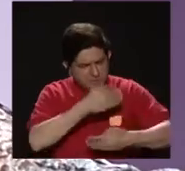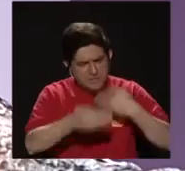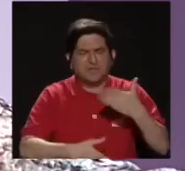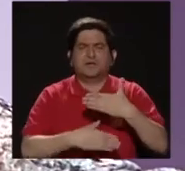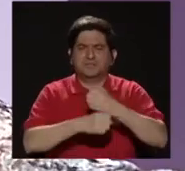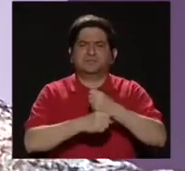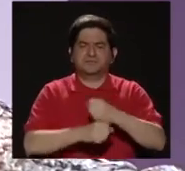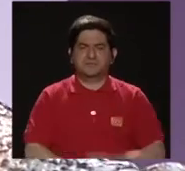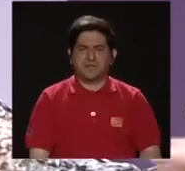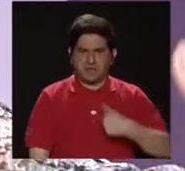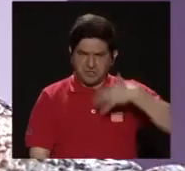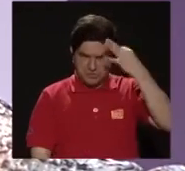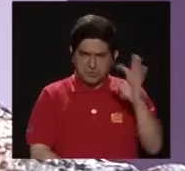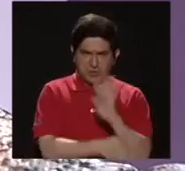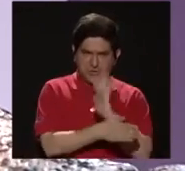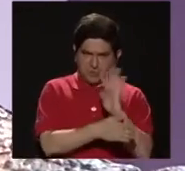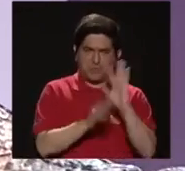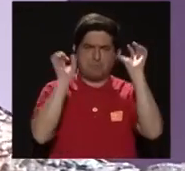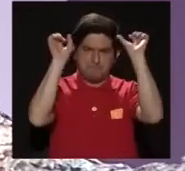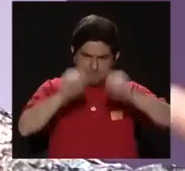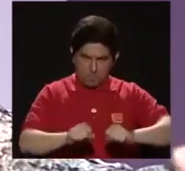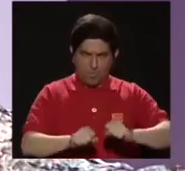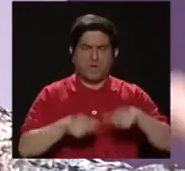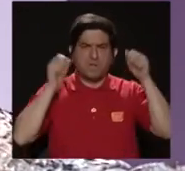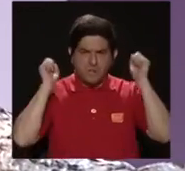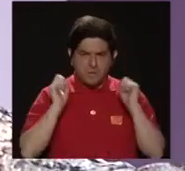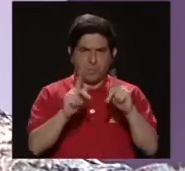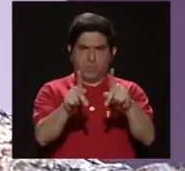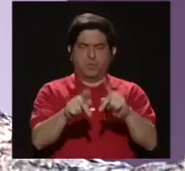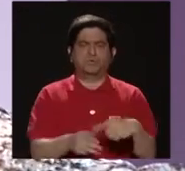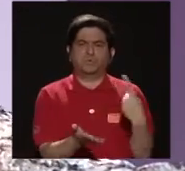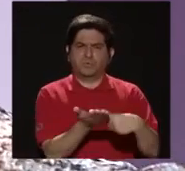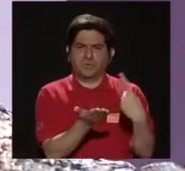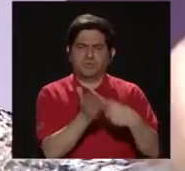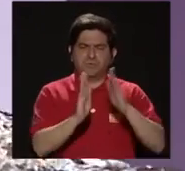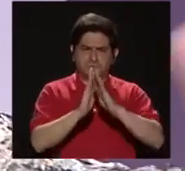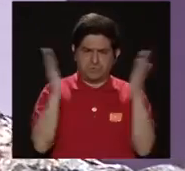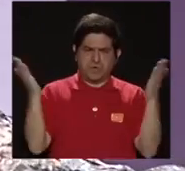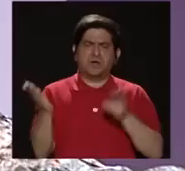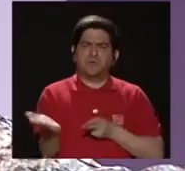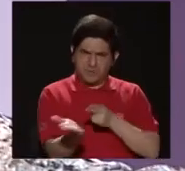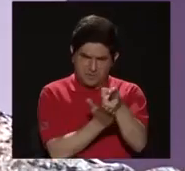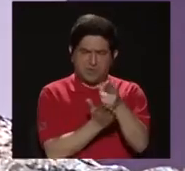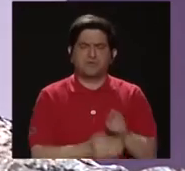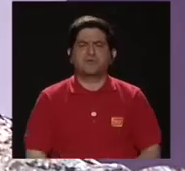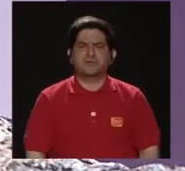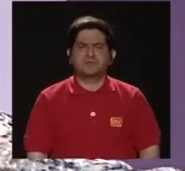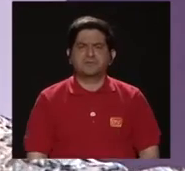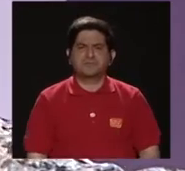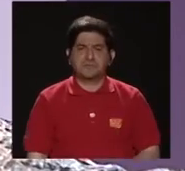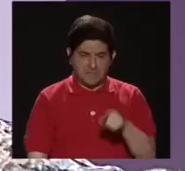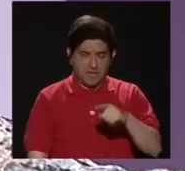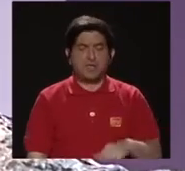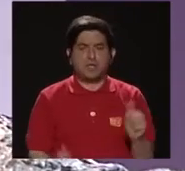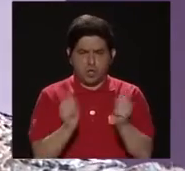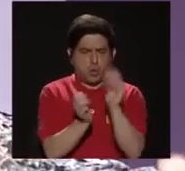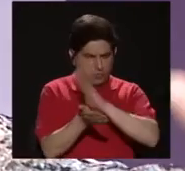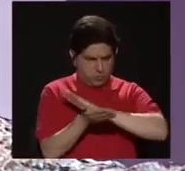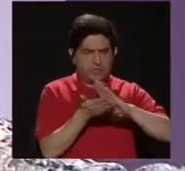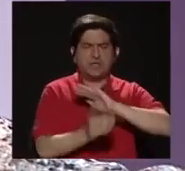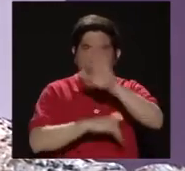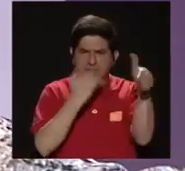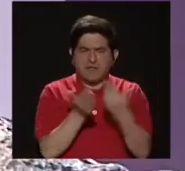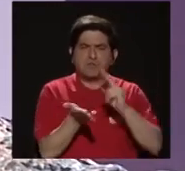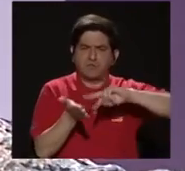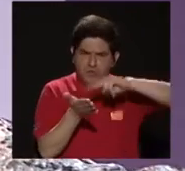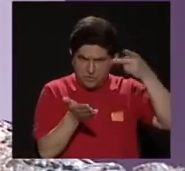En fin, creo que la película puede dar pie a una discusión abierta, franca, sincera y honesta y decente sobre todo